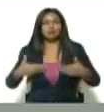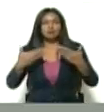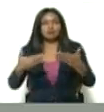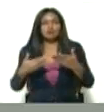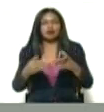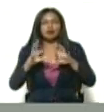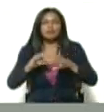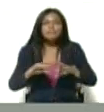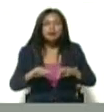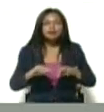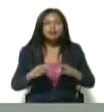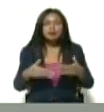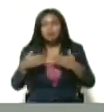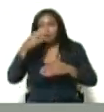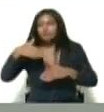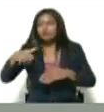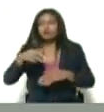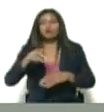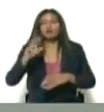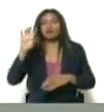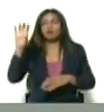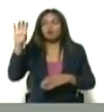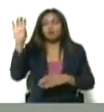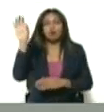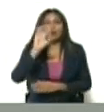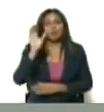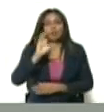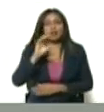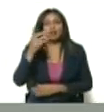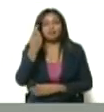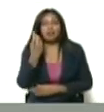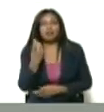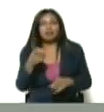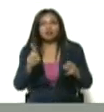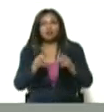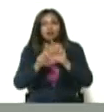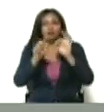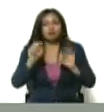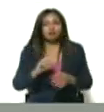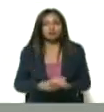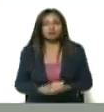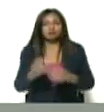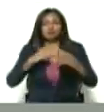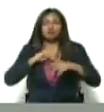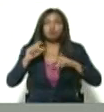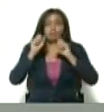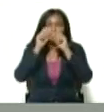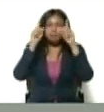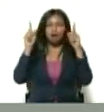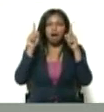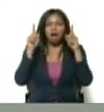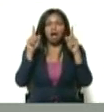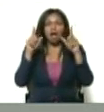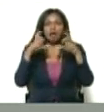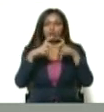máquinas que el pueblo colombiano requiere, que le urge al pueblo colombiano. Y nos sorprendió que de pronto el